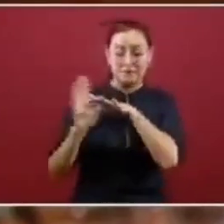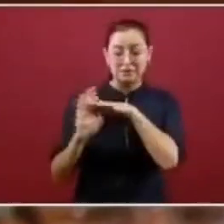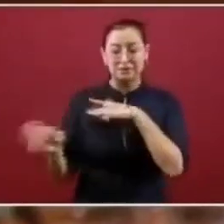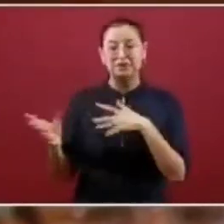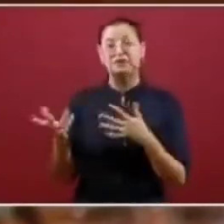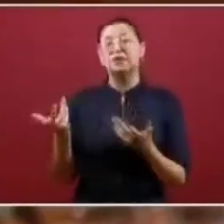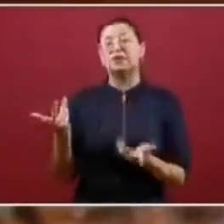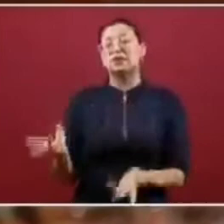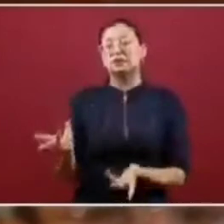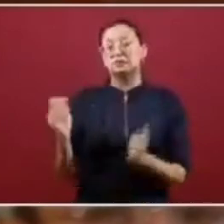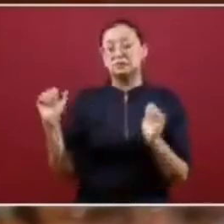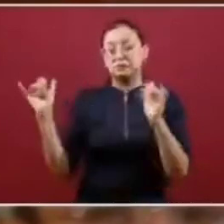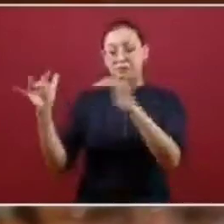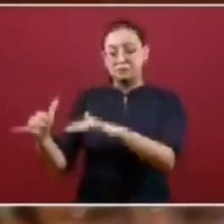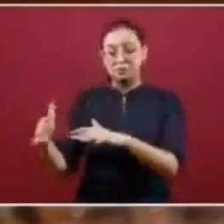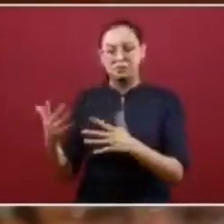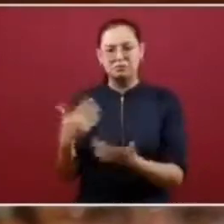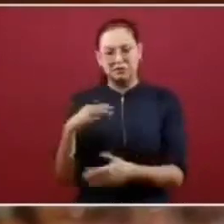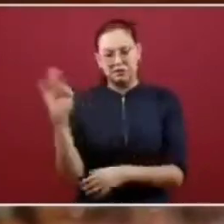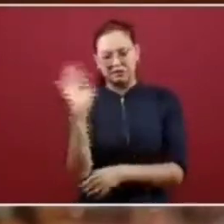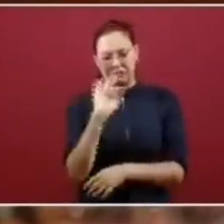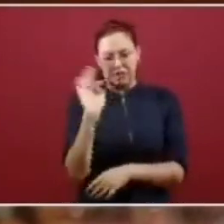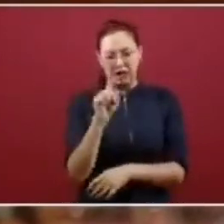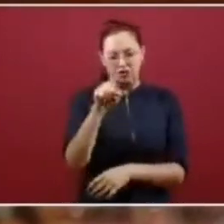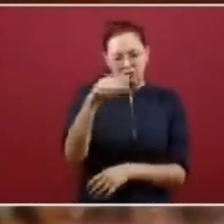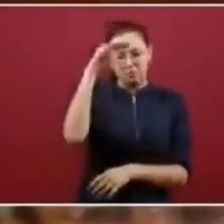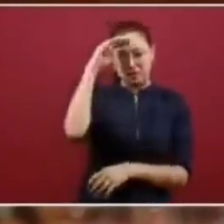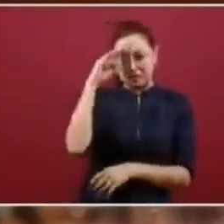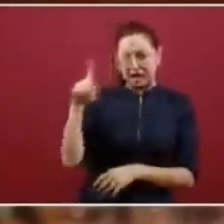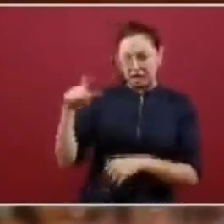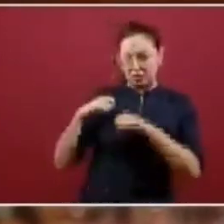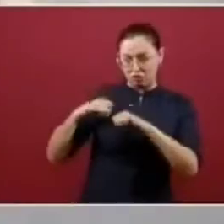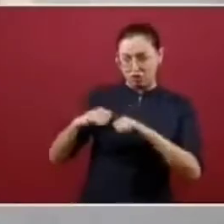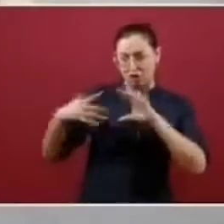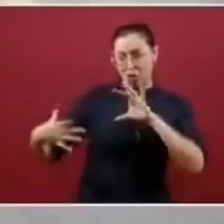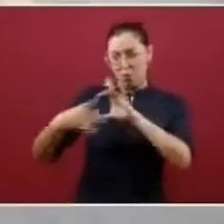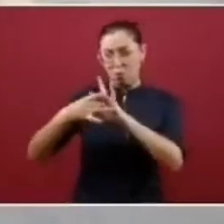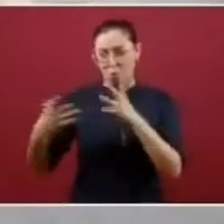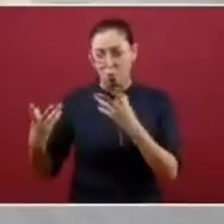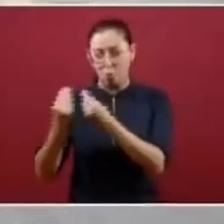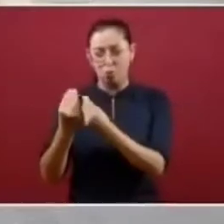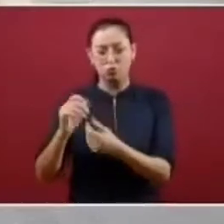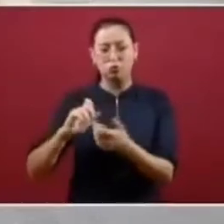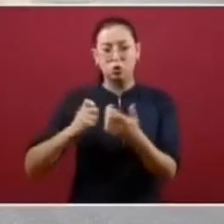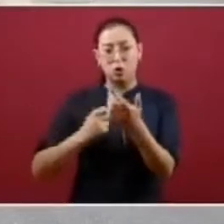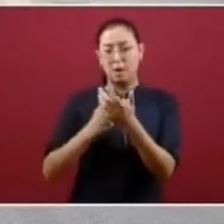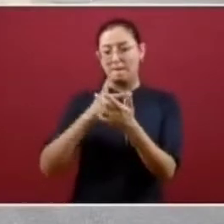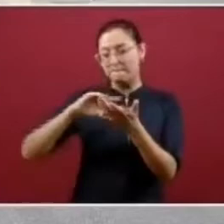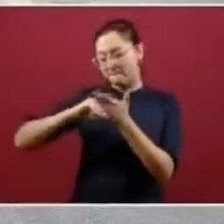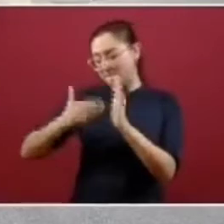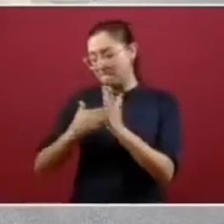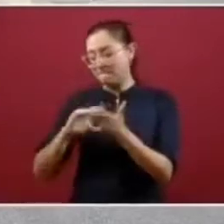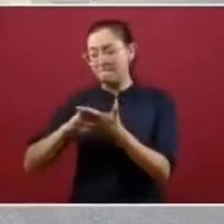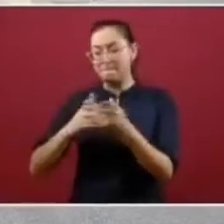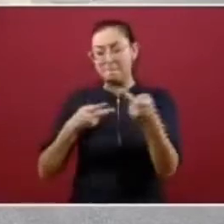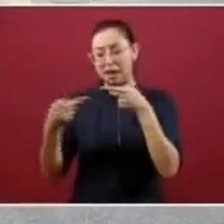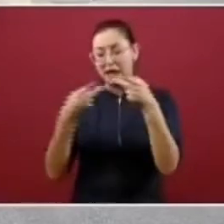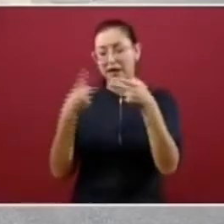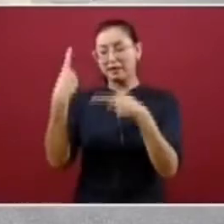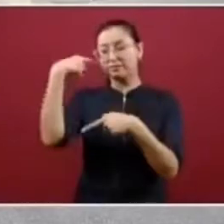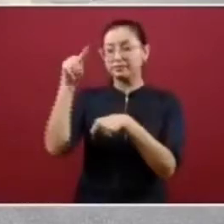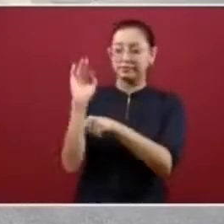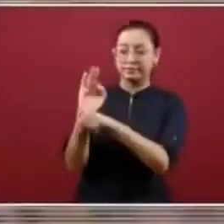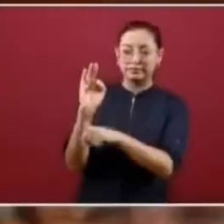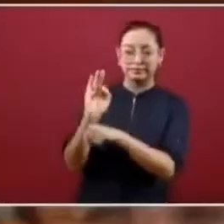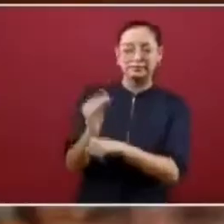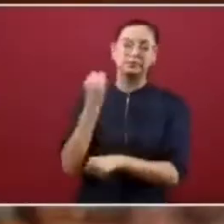interesa estudiar una coalición con este comisionado y ayudar en su plan que tiene de defensorías. Ahora